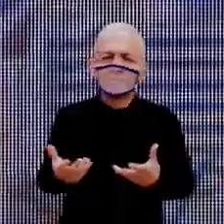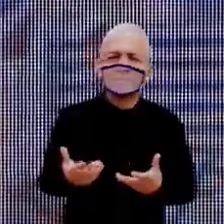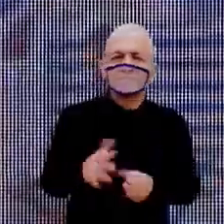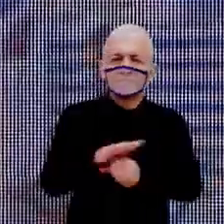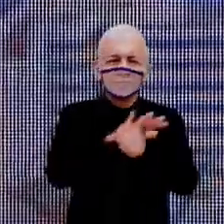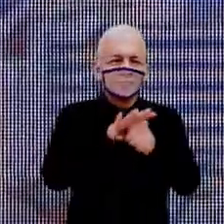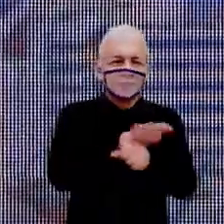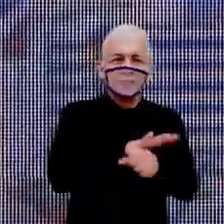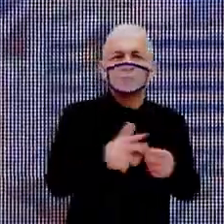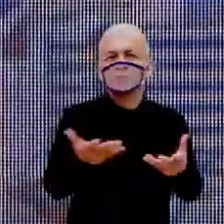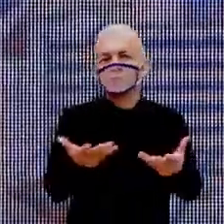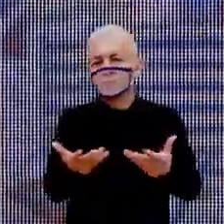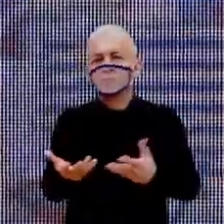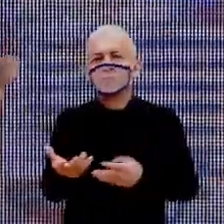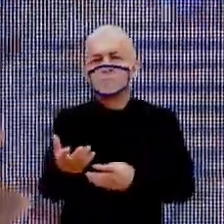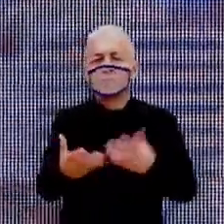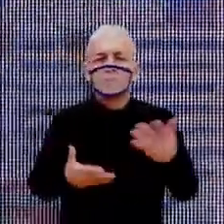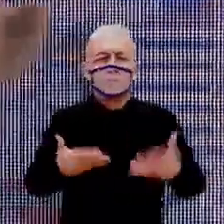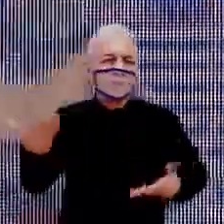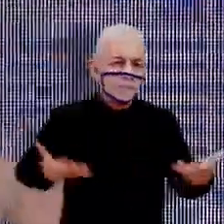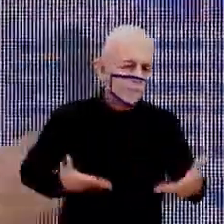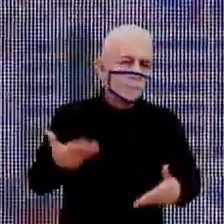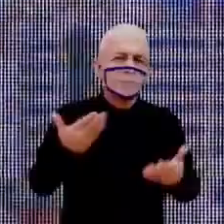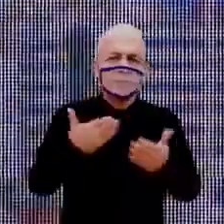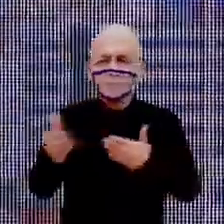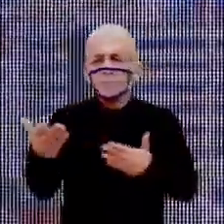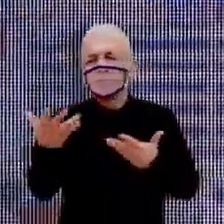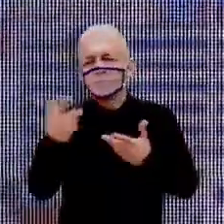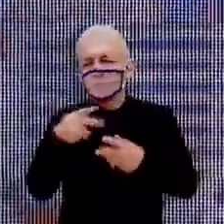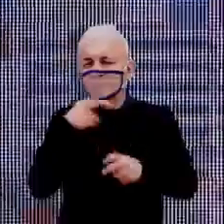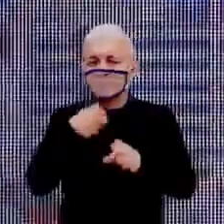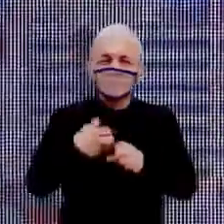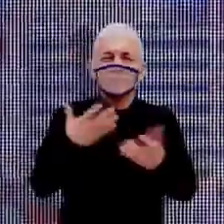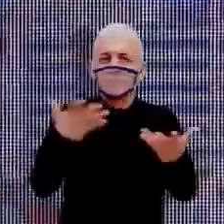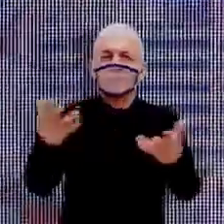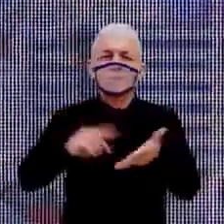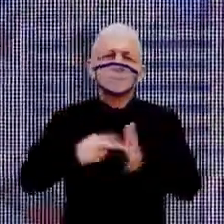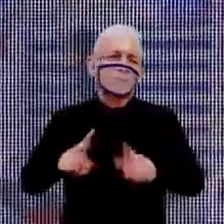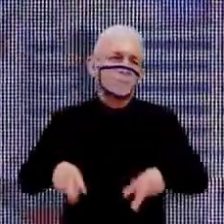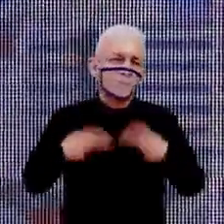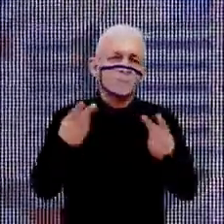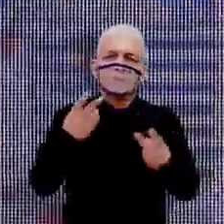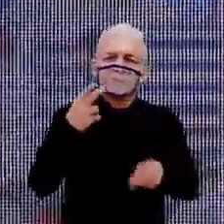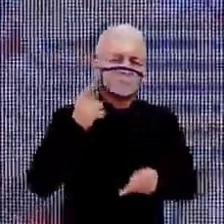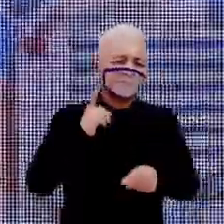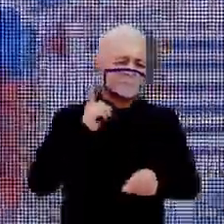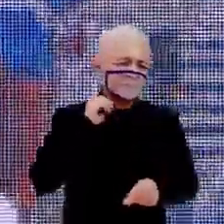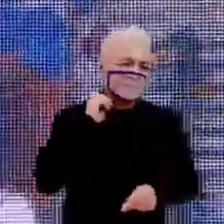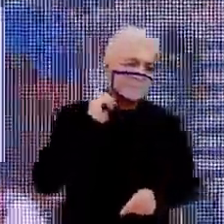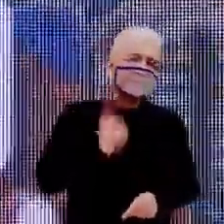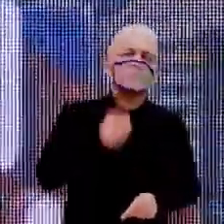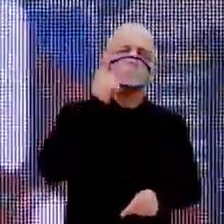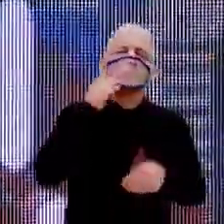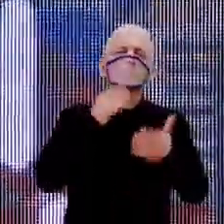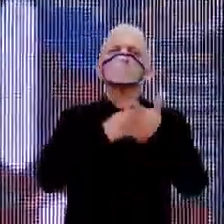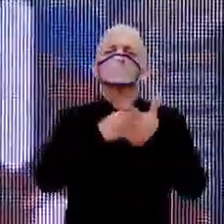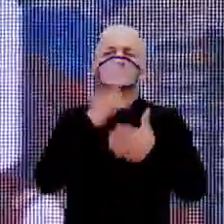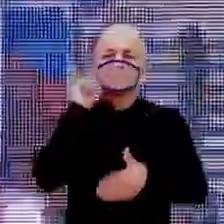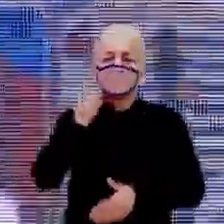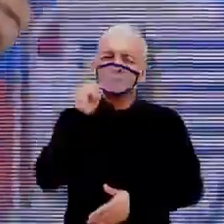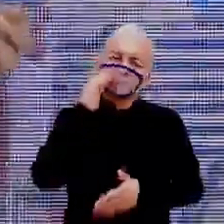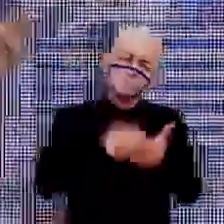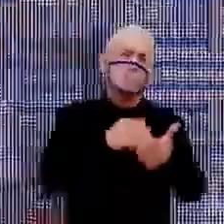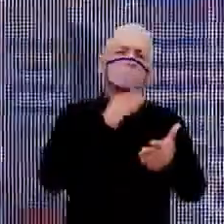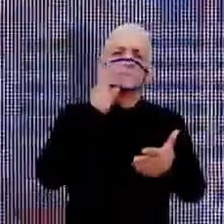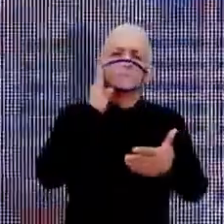rápido de llegar al almacén donde va a hacer sus compras, hacer su vida cotidiana y siempre encuentra un obstáculo.